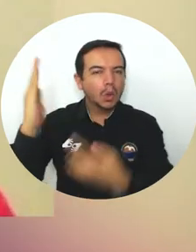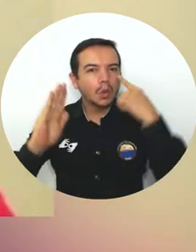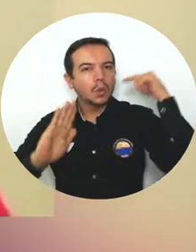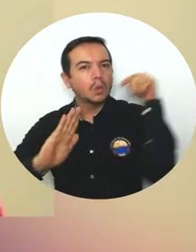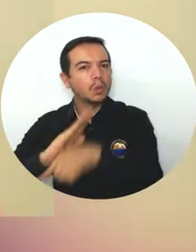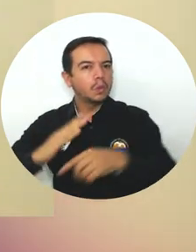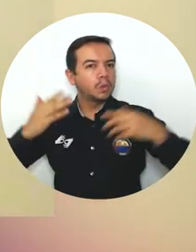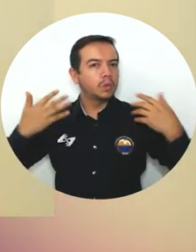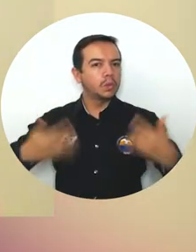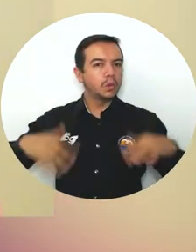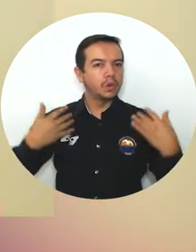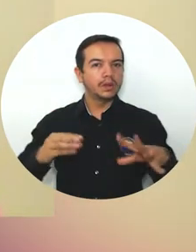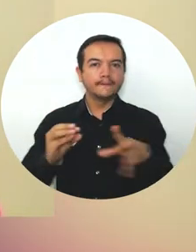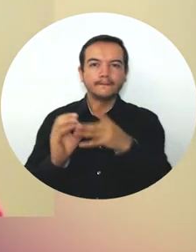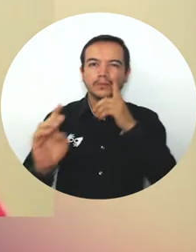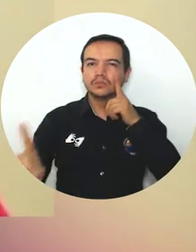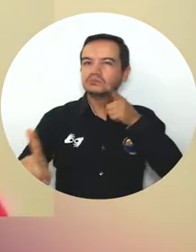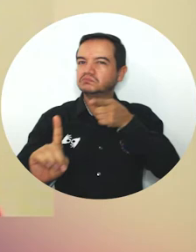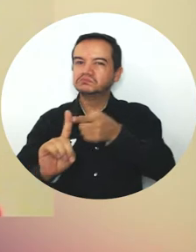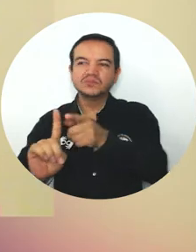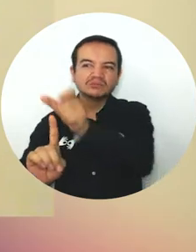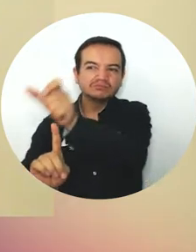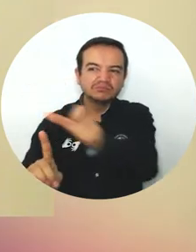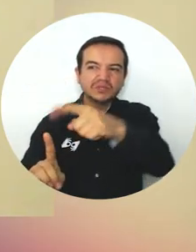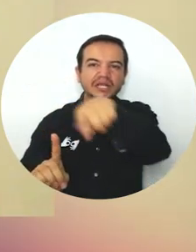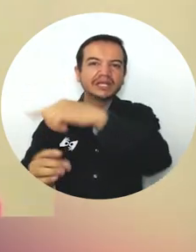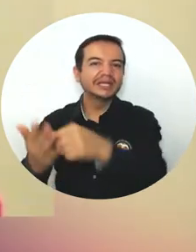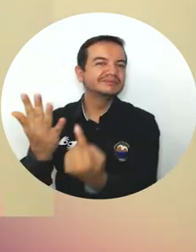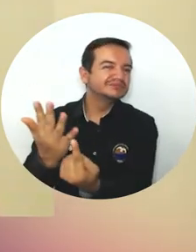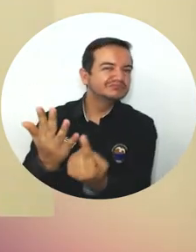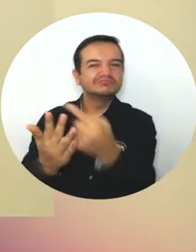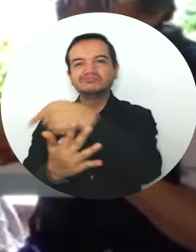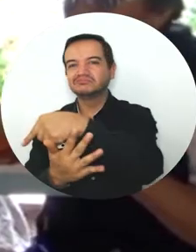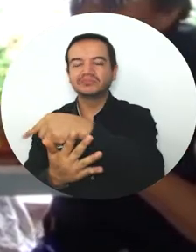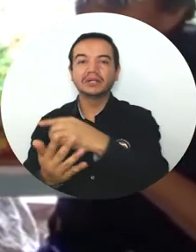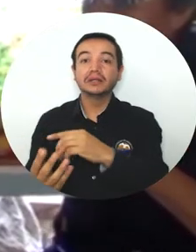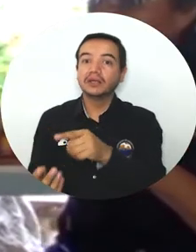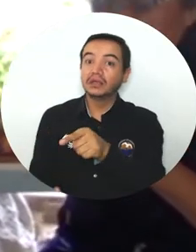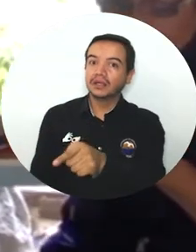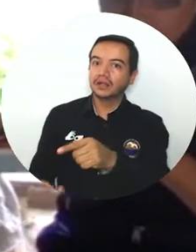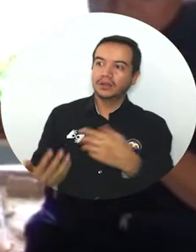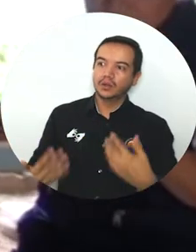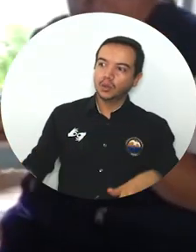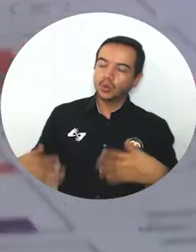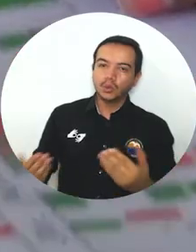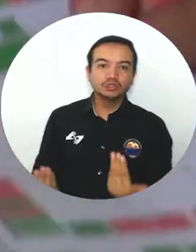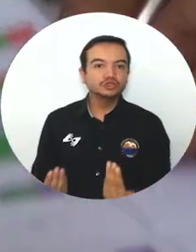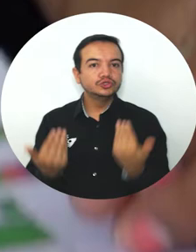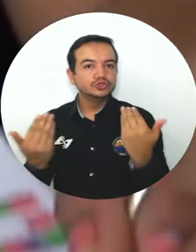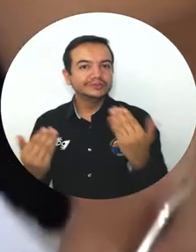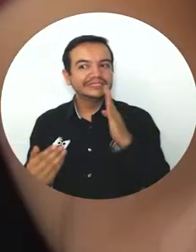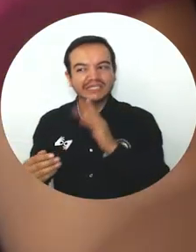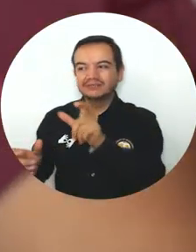importancia de estar dirigida al grupo interdisciplinario, Eso enriquece no solo a los